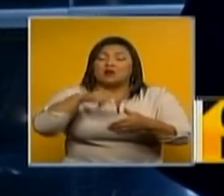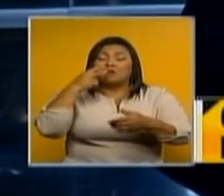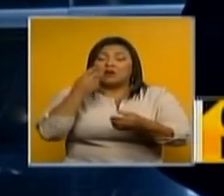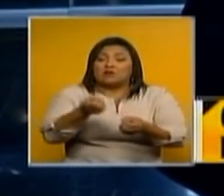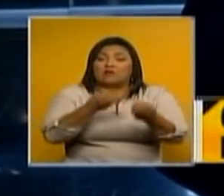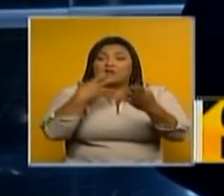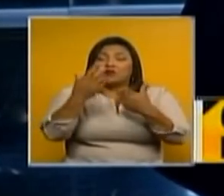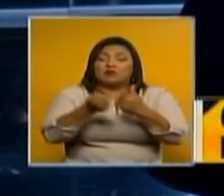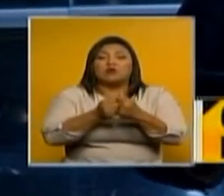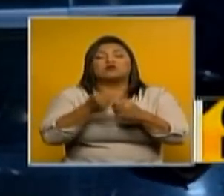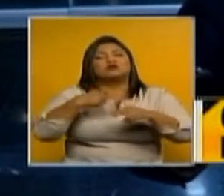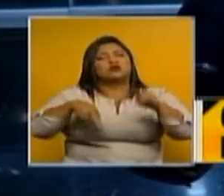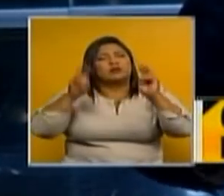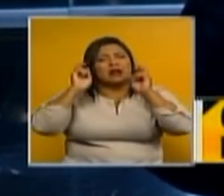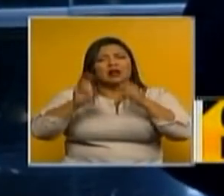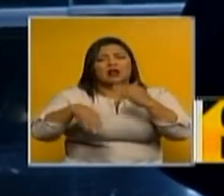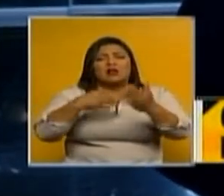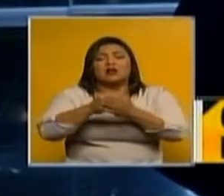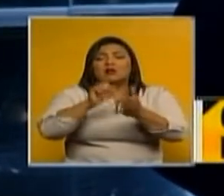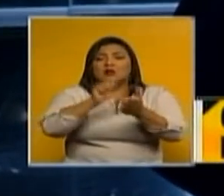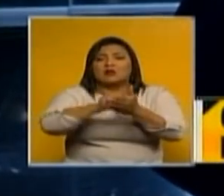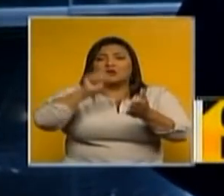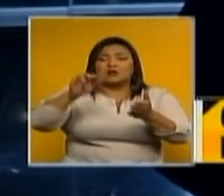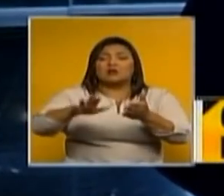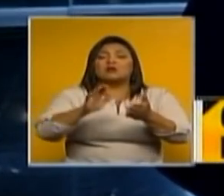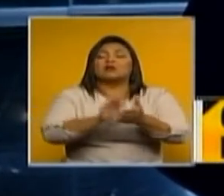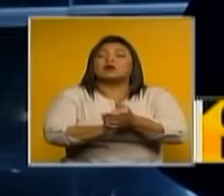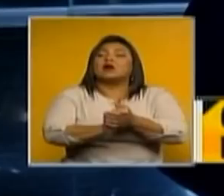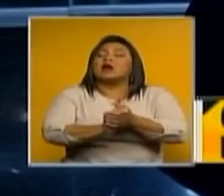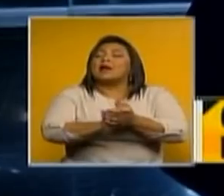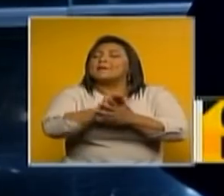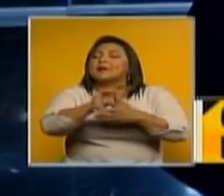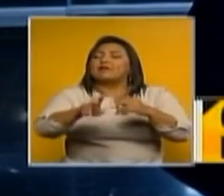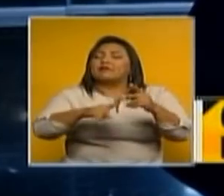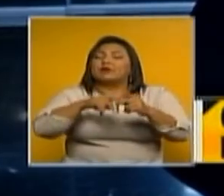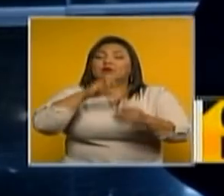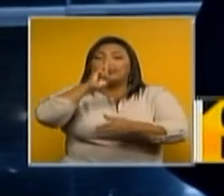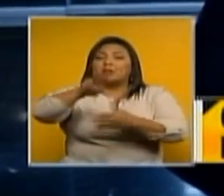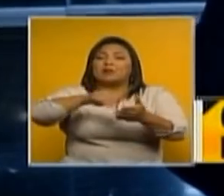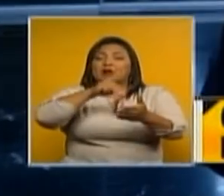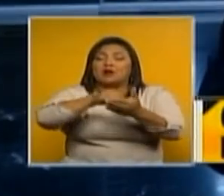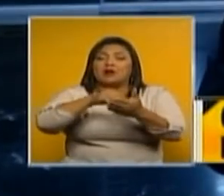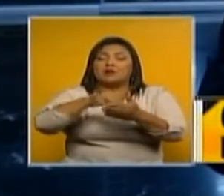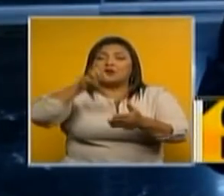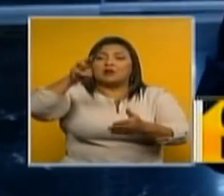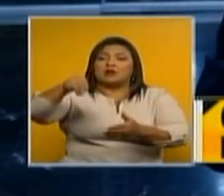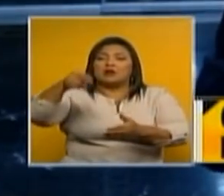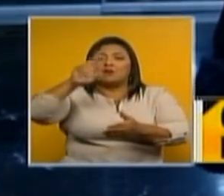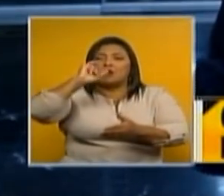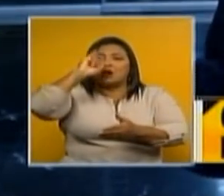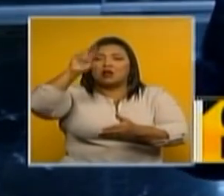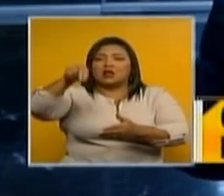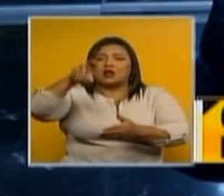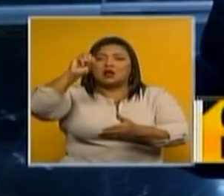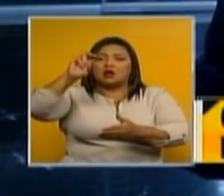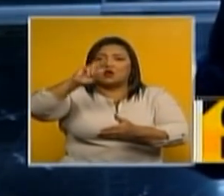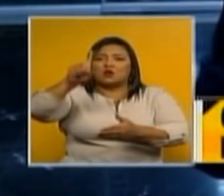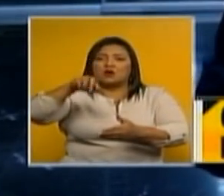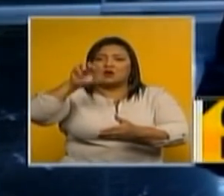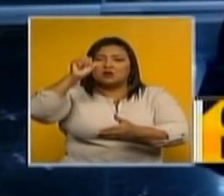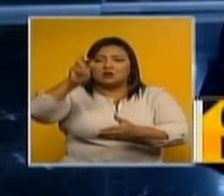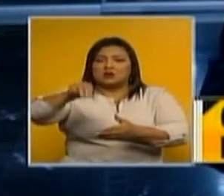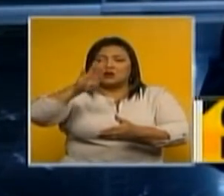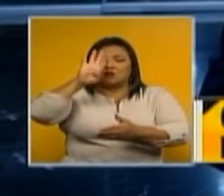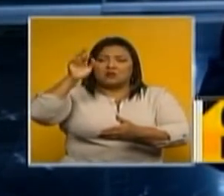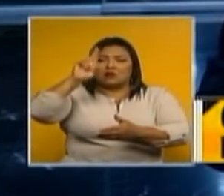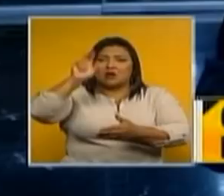refirió al caso de una posible destitución al prefecto de Manabí, Mariano Zambrano. Algunas irregularidades contractuales